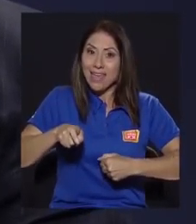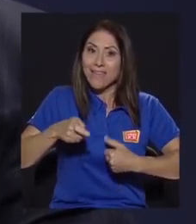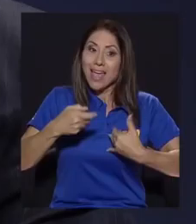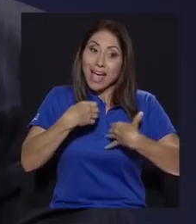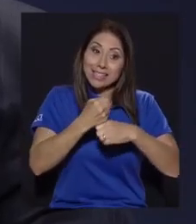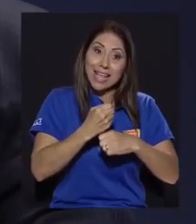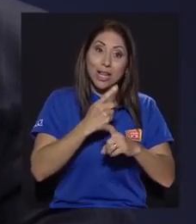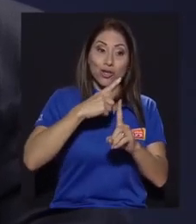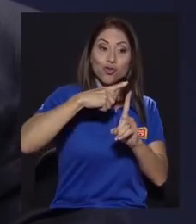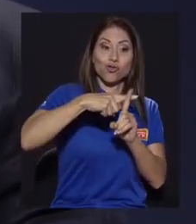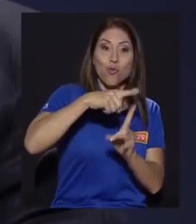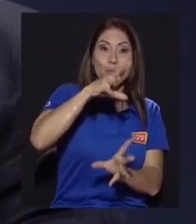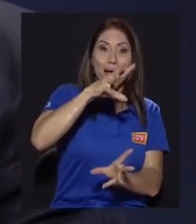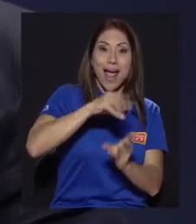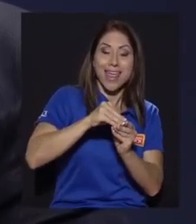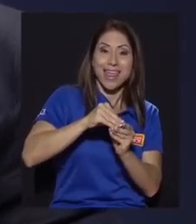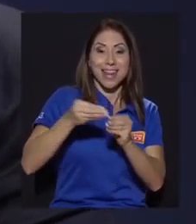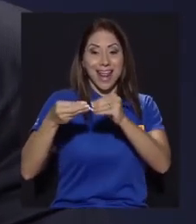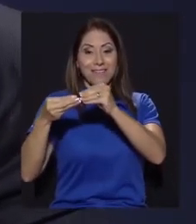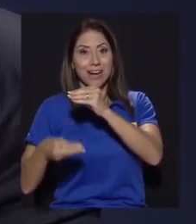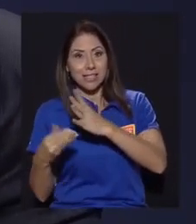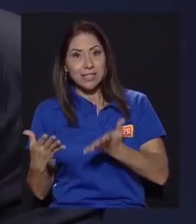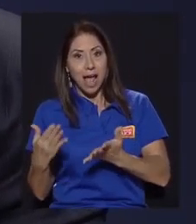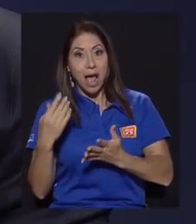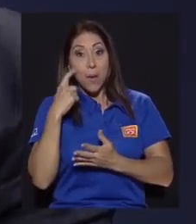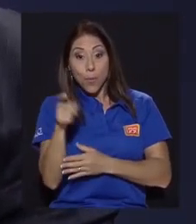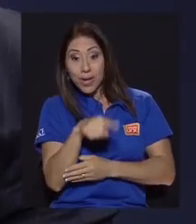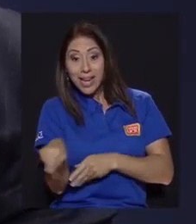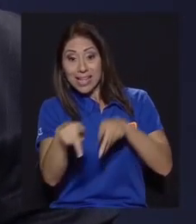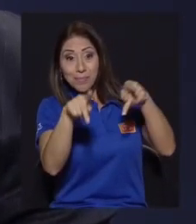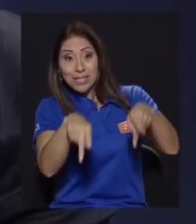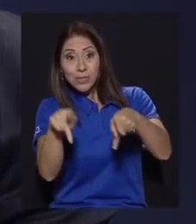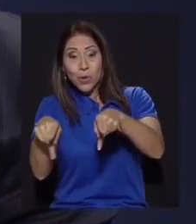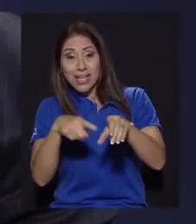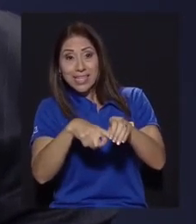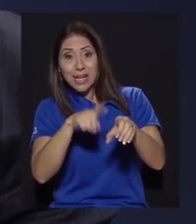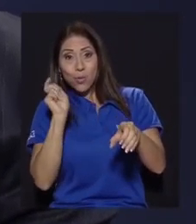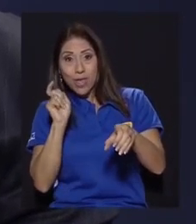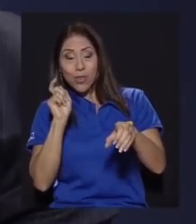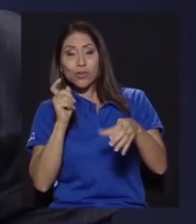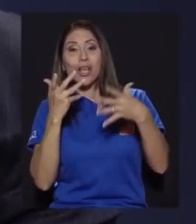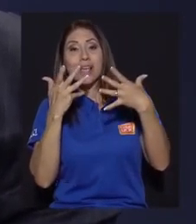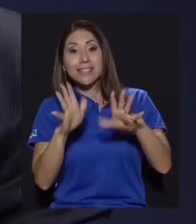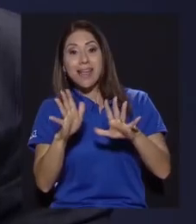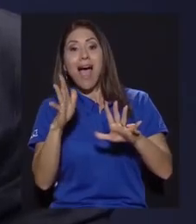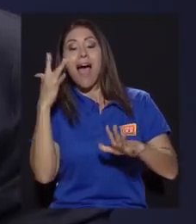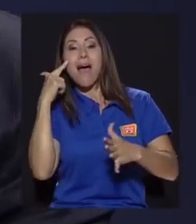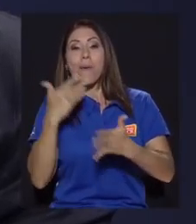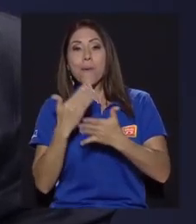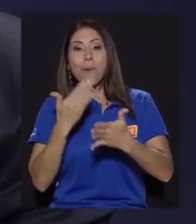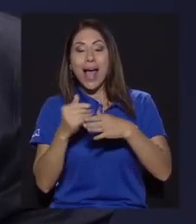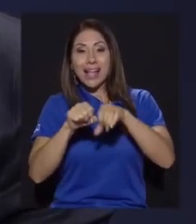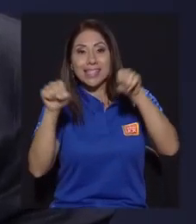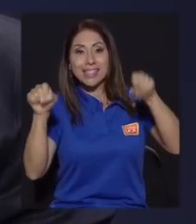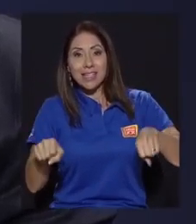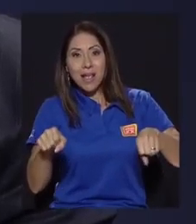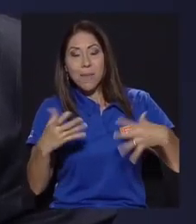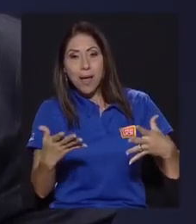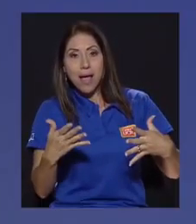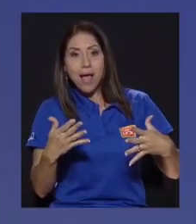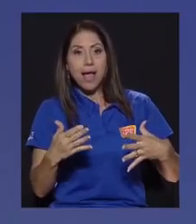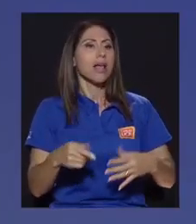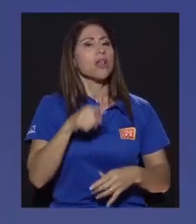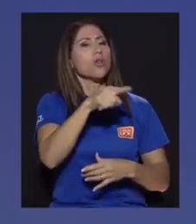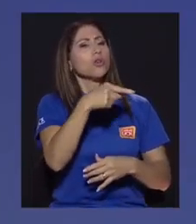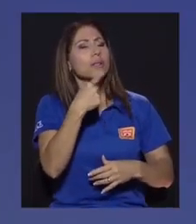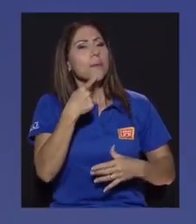porque nos acaban de pasar una cuenta los excluidos al sistema como un todo al sistema de partidos y es la lectura que asume de lo